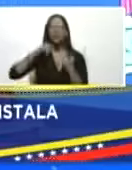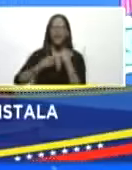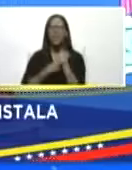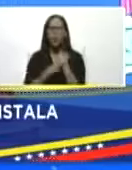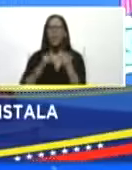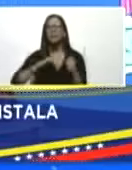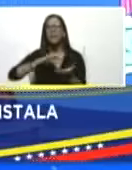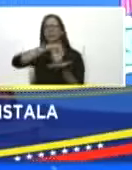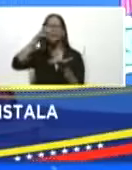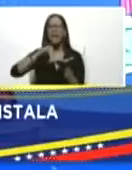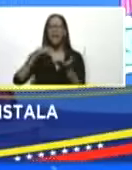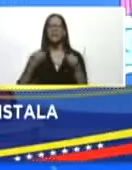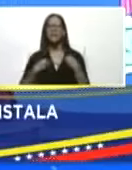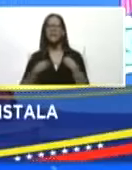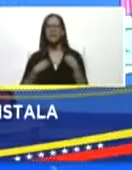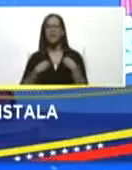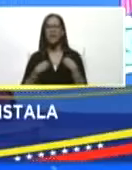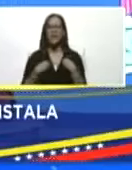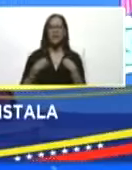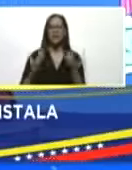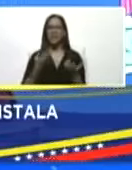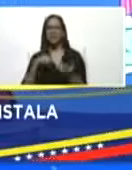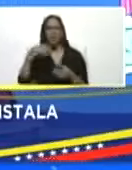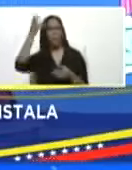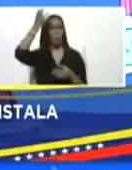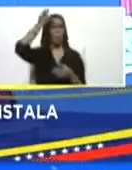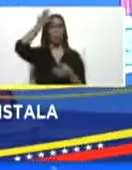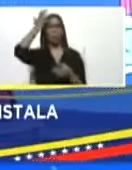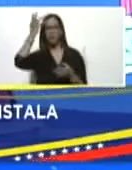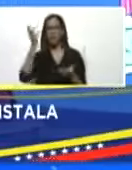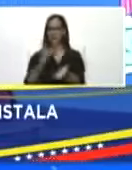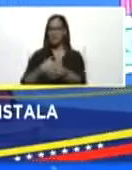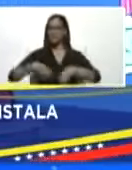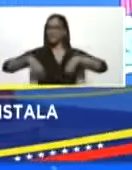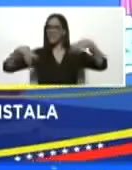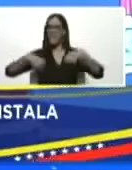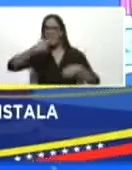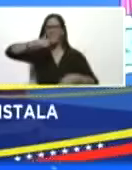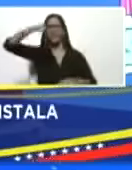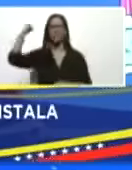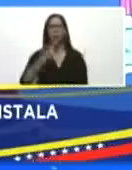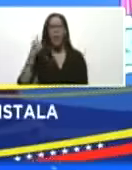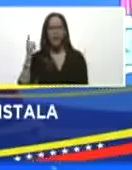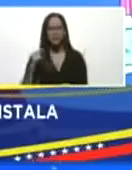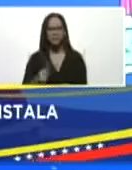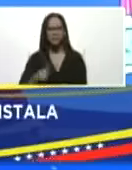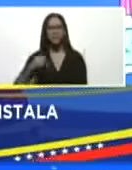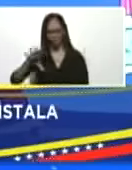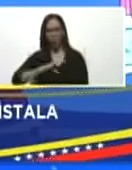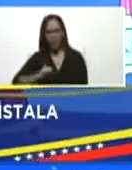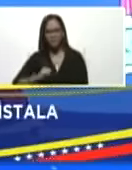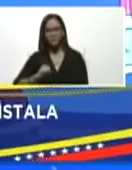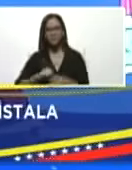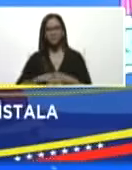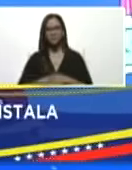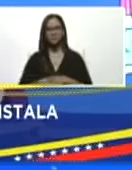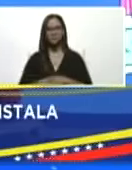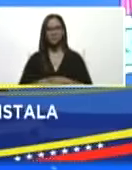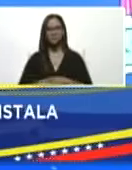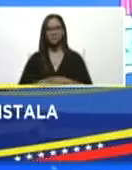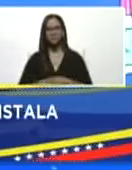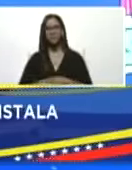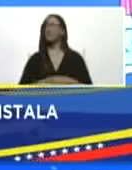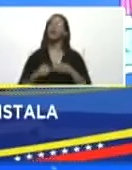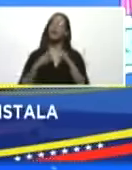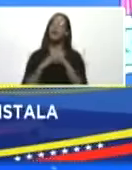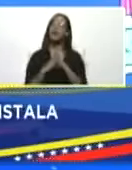Miami viviendo como un multimillonario despreciable y basura que lo es. Y